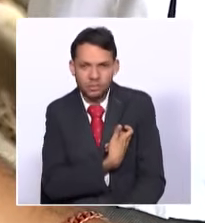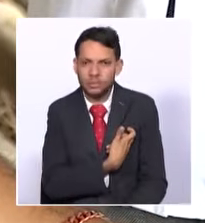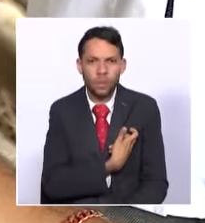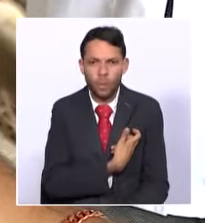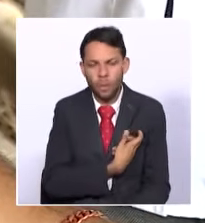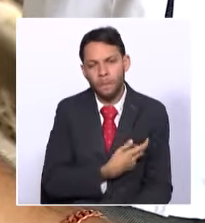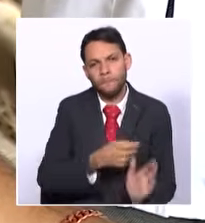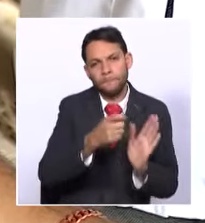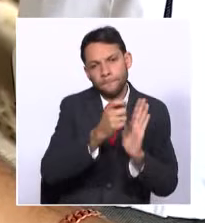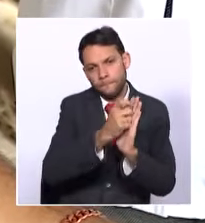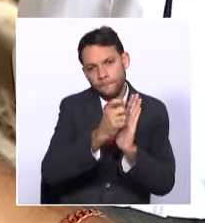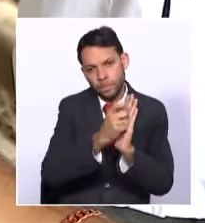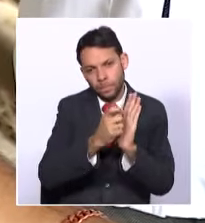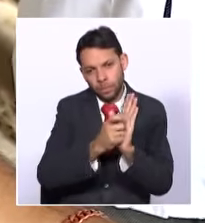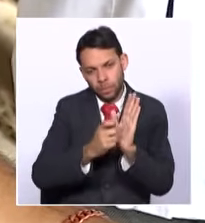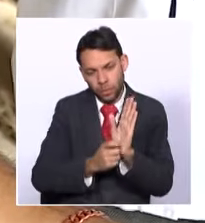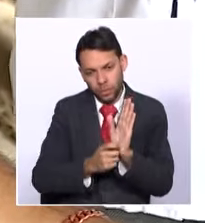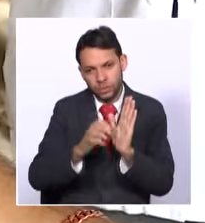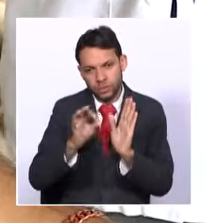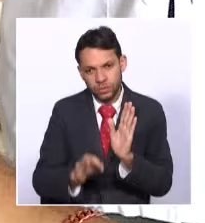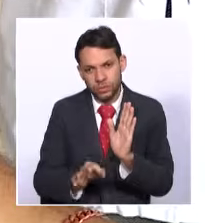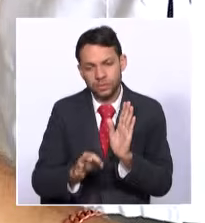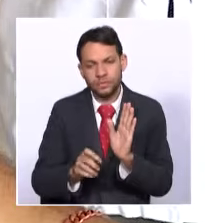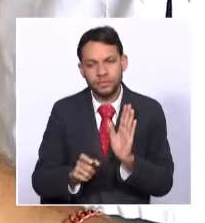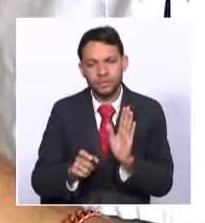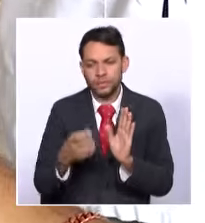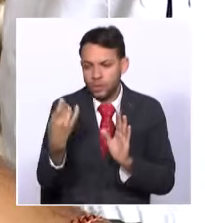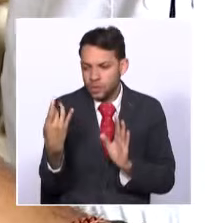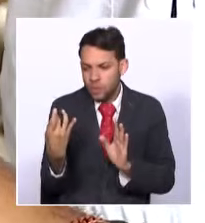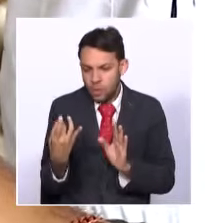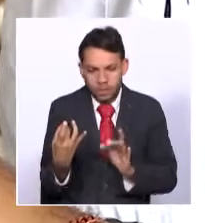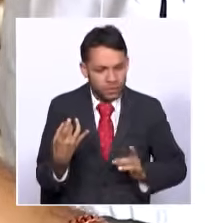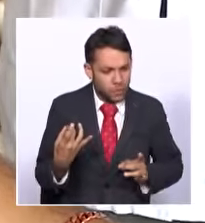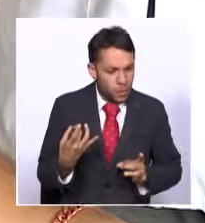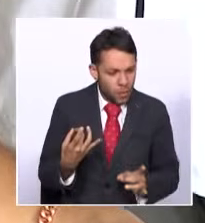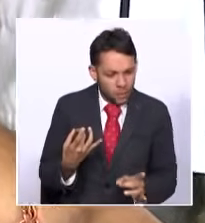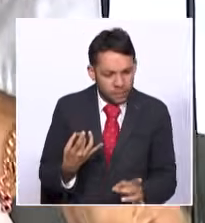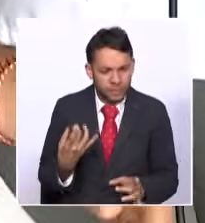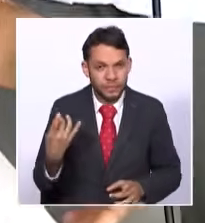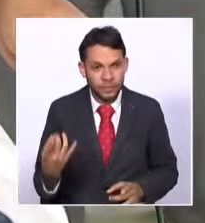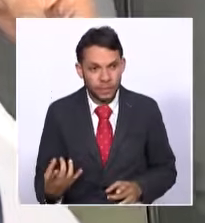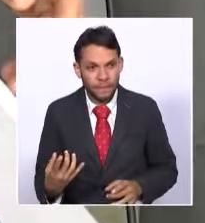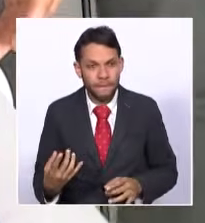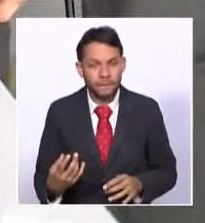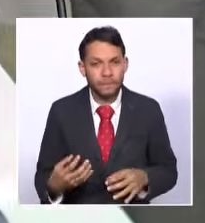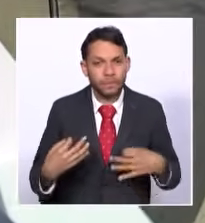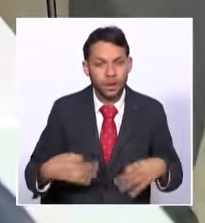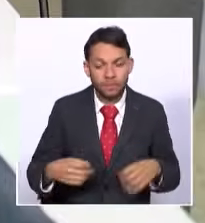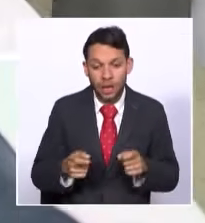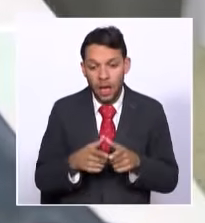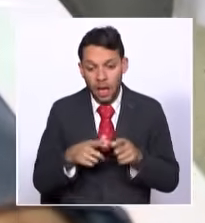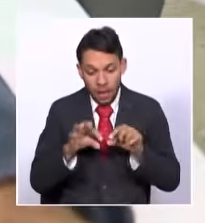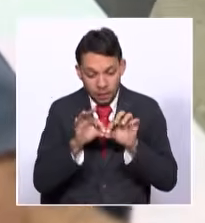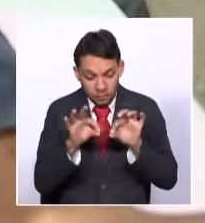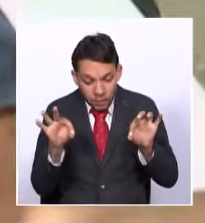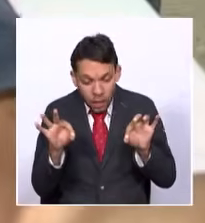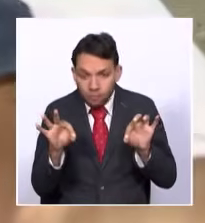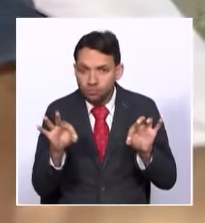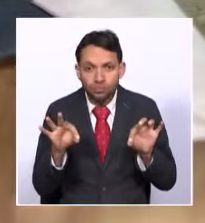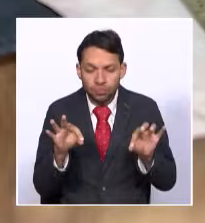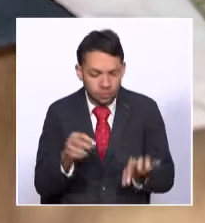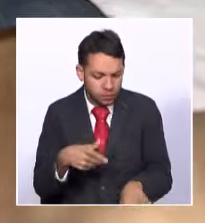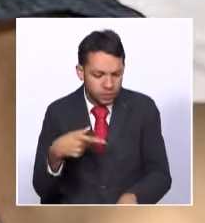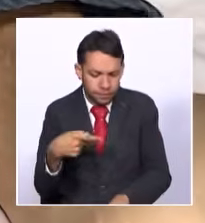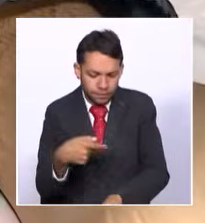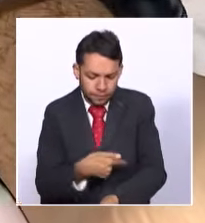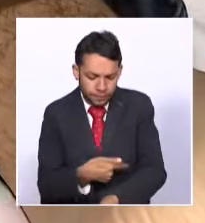que realmente el proceso de dolor no es como ustedes se imaginarían por ser una aguja tan grande. Lo otro es que esto es un tratamiento